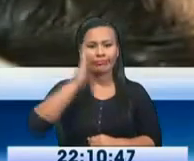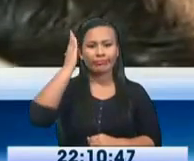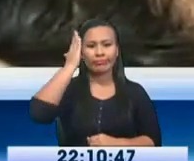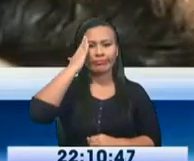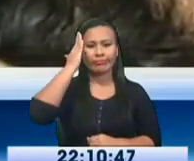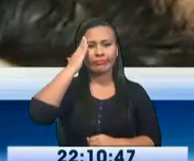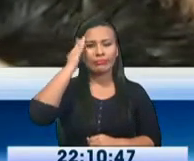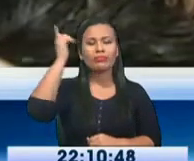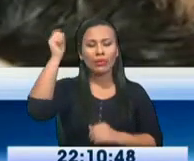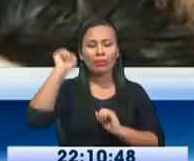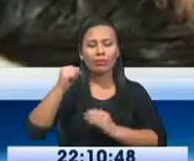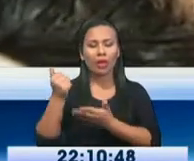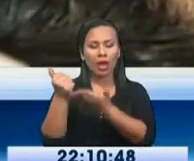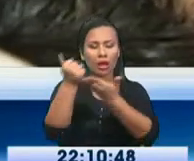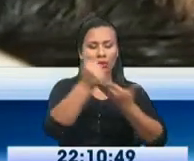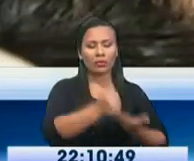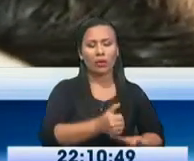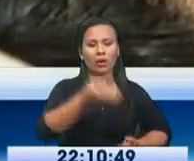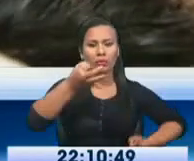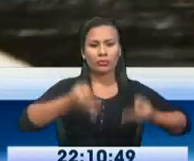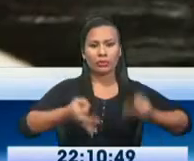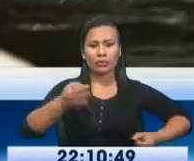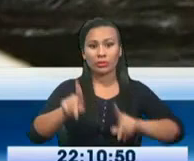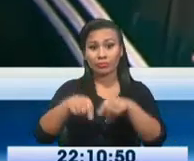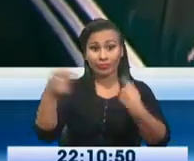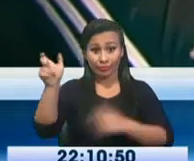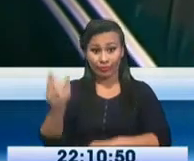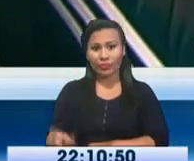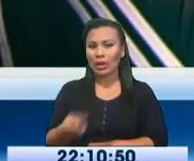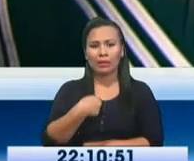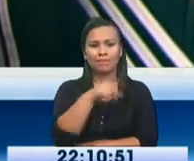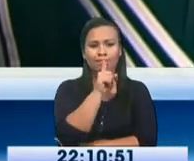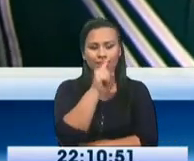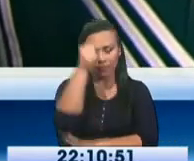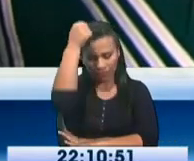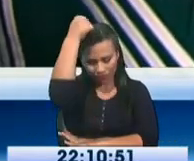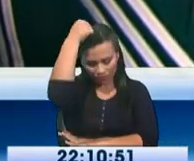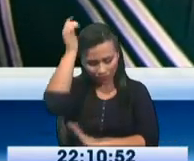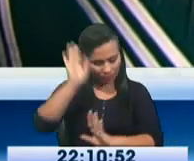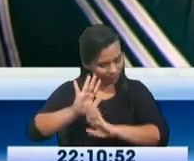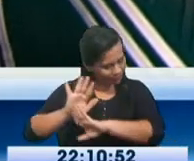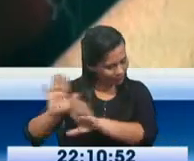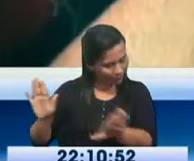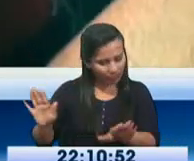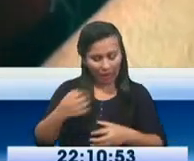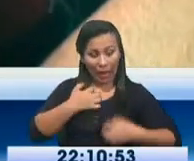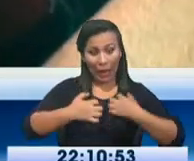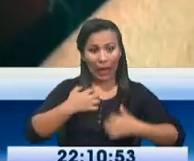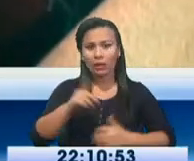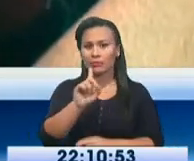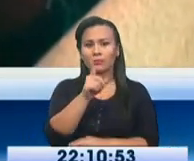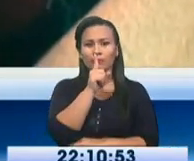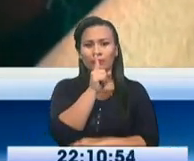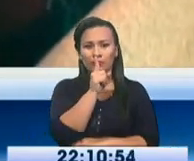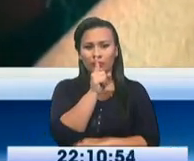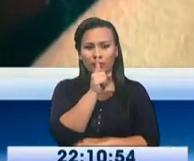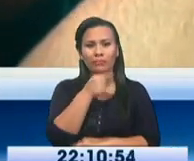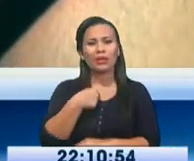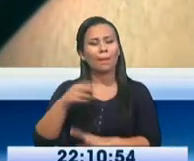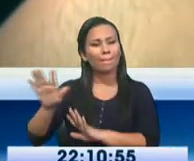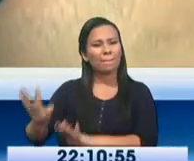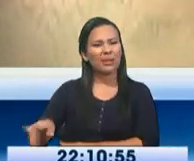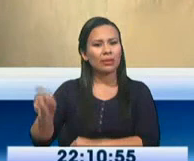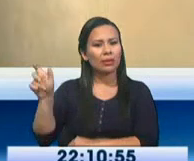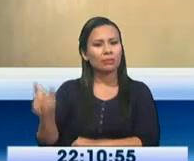será justicia, no. Pero no tengo rencor ante nadie ni ante la persona que me hizo esto, no tengo rencor. Simplemente me da pena por ella